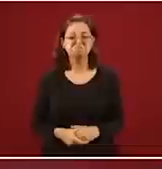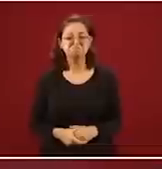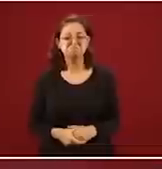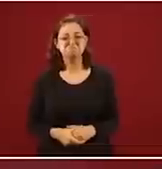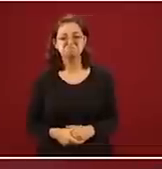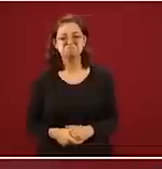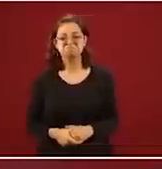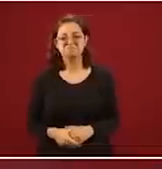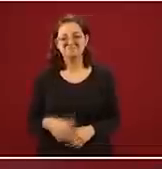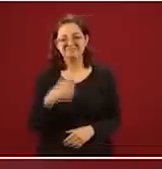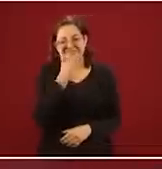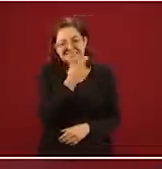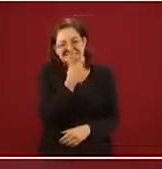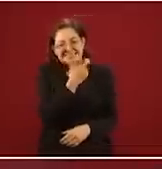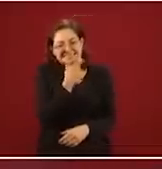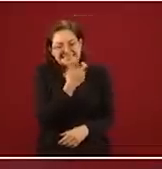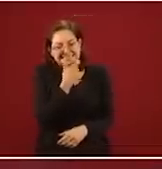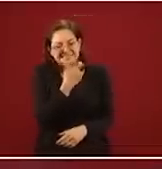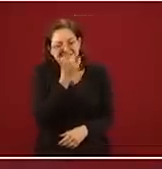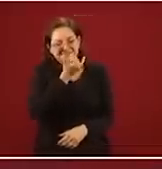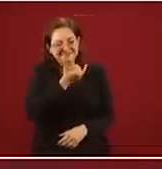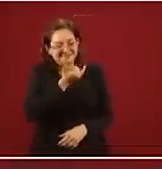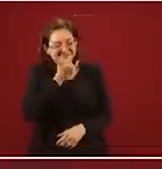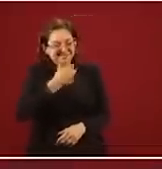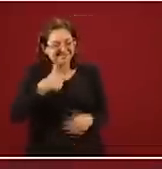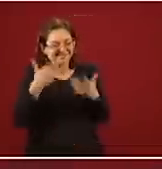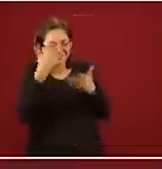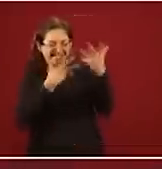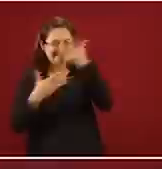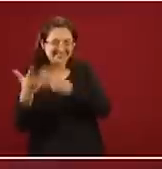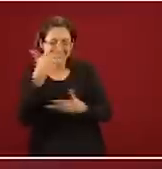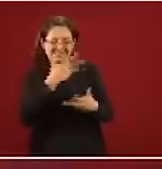Ya me hizo reír, no, presidente. No, no. Ahorros,